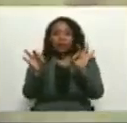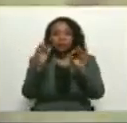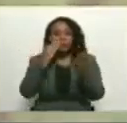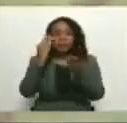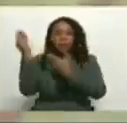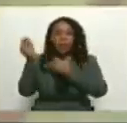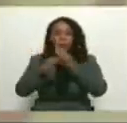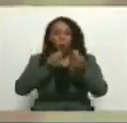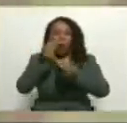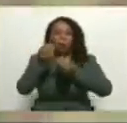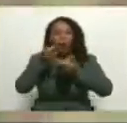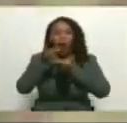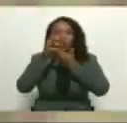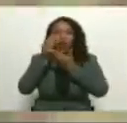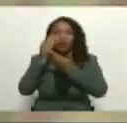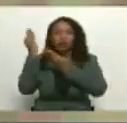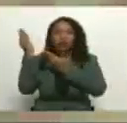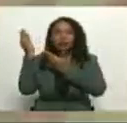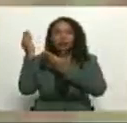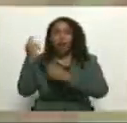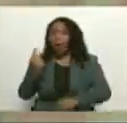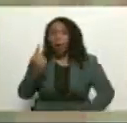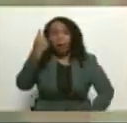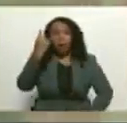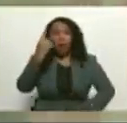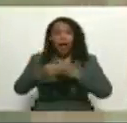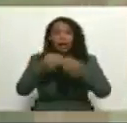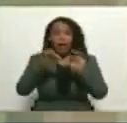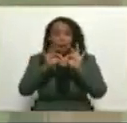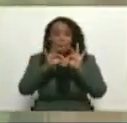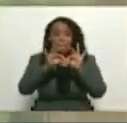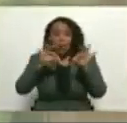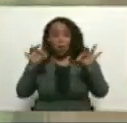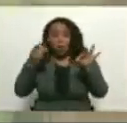café. Lo primero que hay que hacer con una bolsa de café es abrirla, ¿verdad?